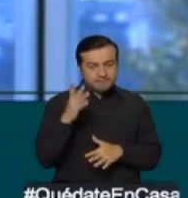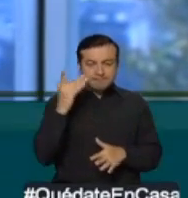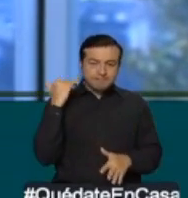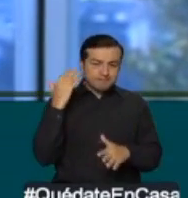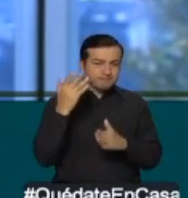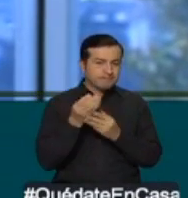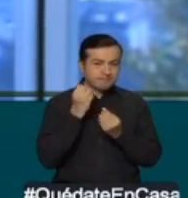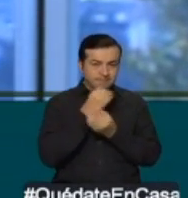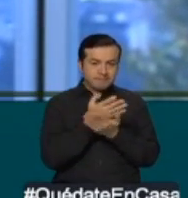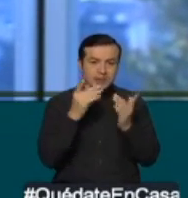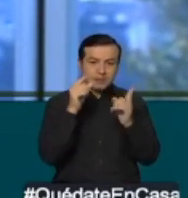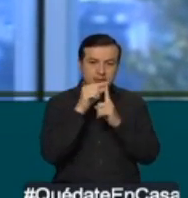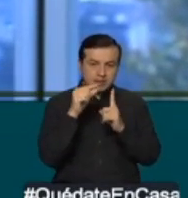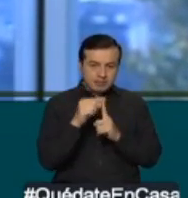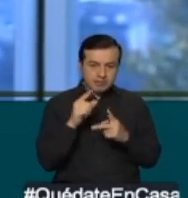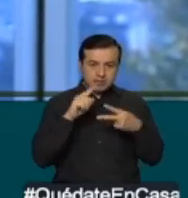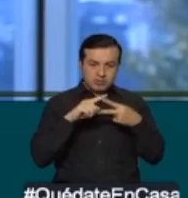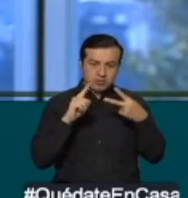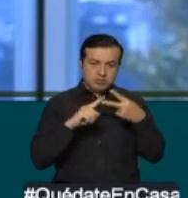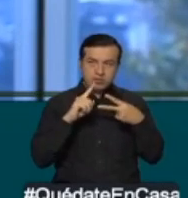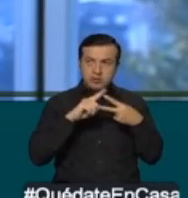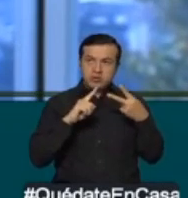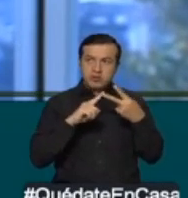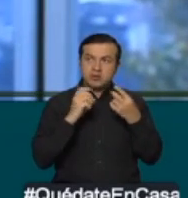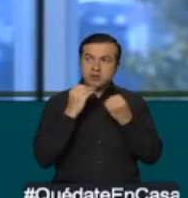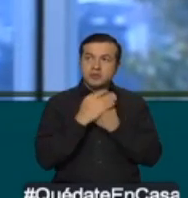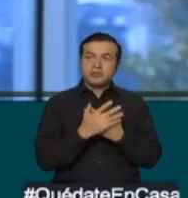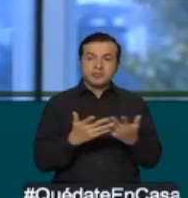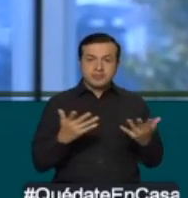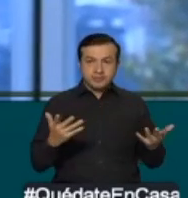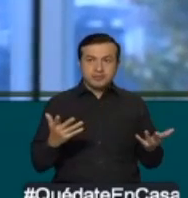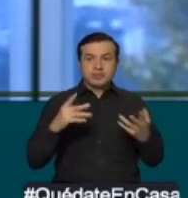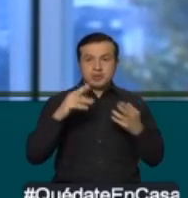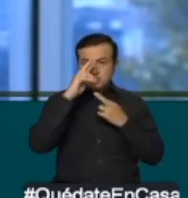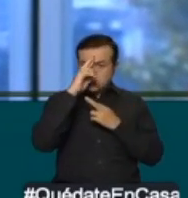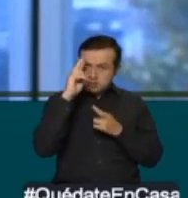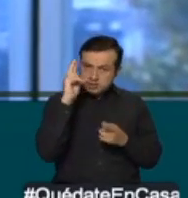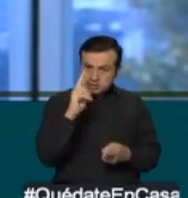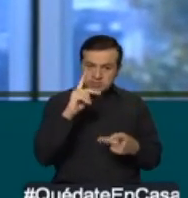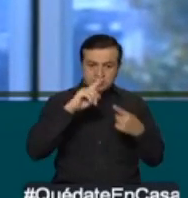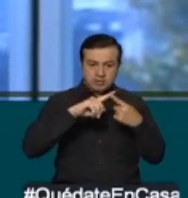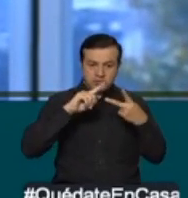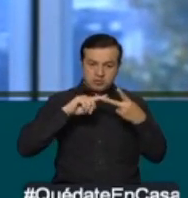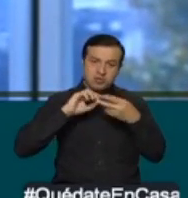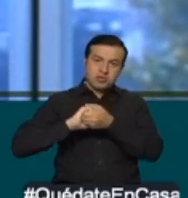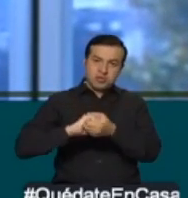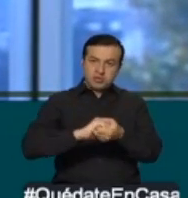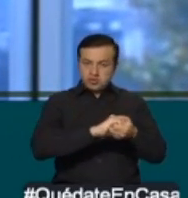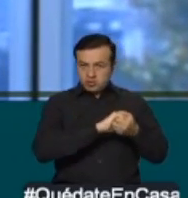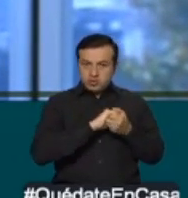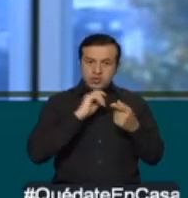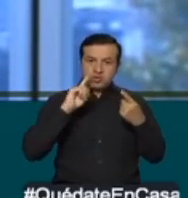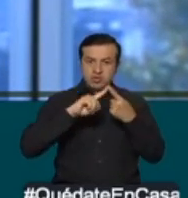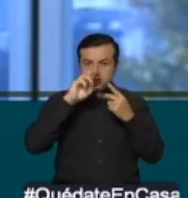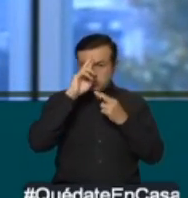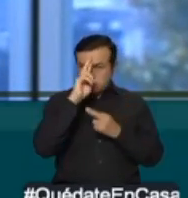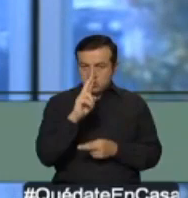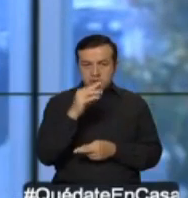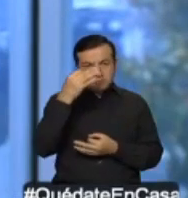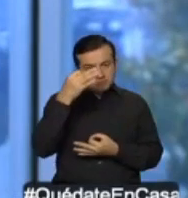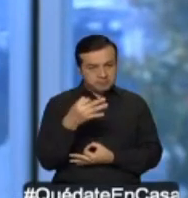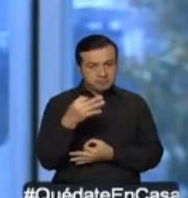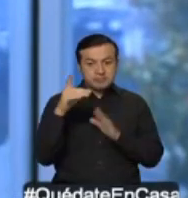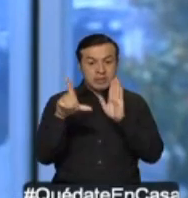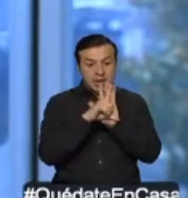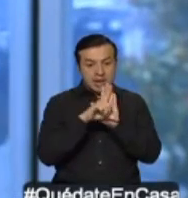que estamos con ustedes a través de las cadenas nacionales respeto y solidaridad respecto al cumplimiento